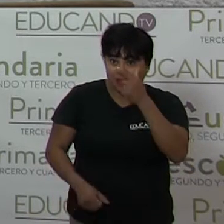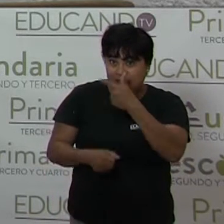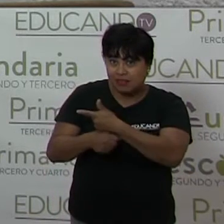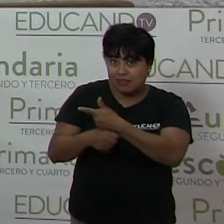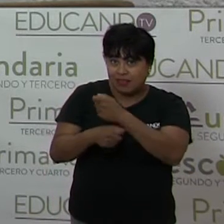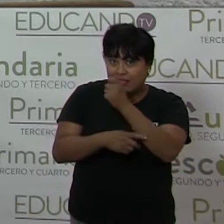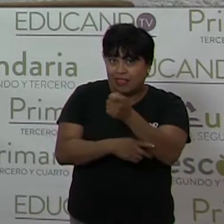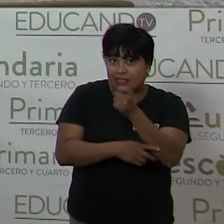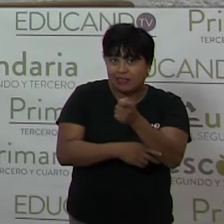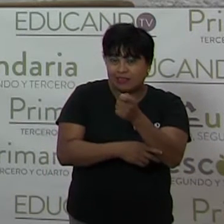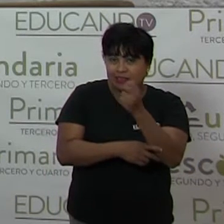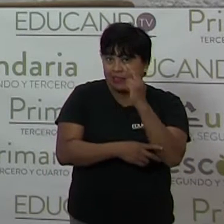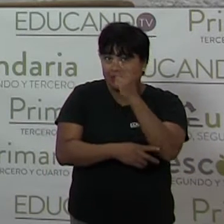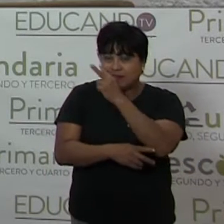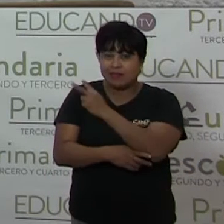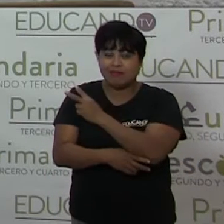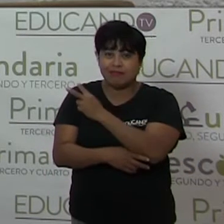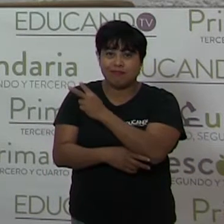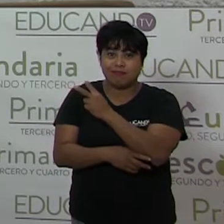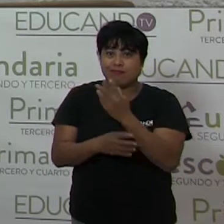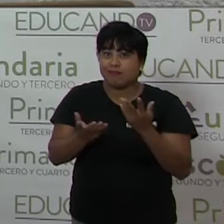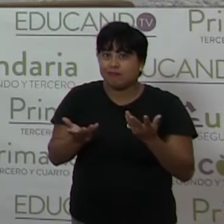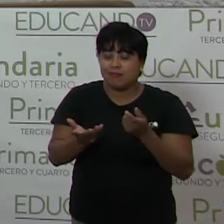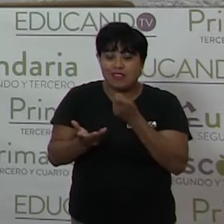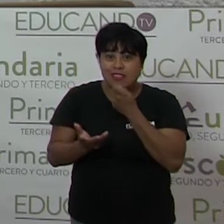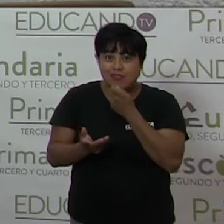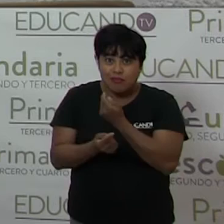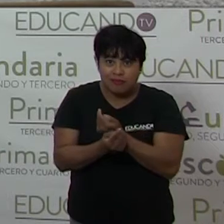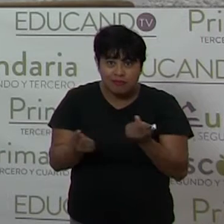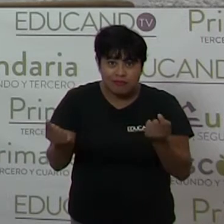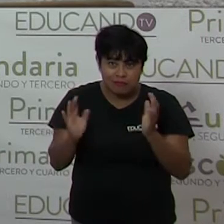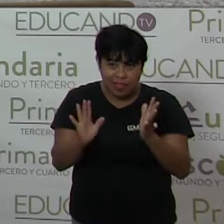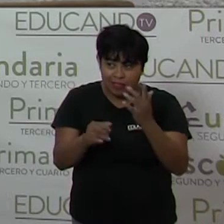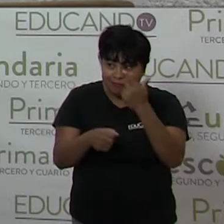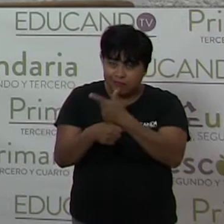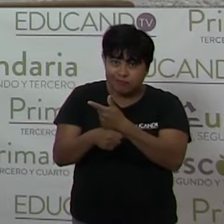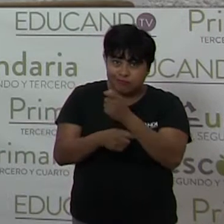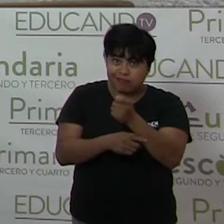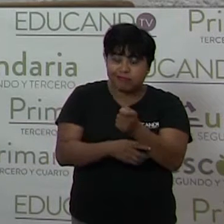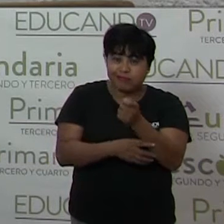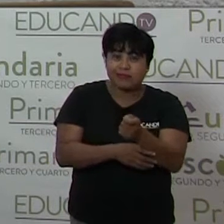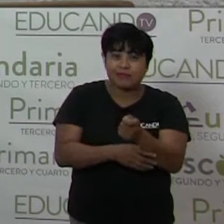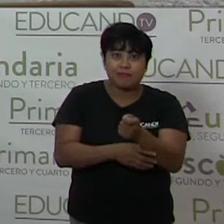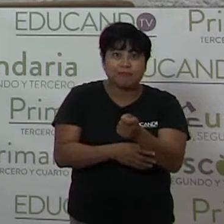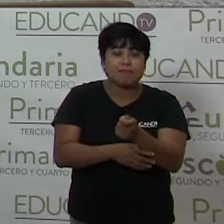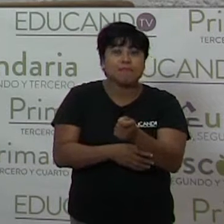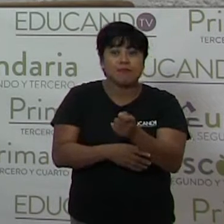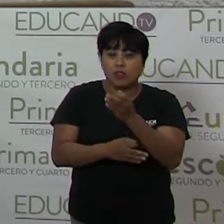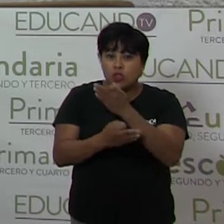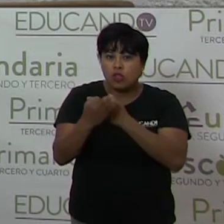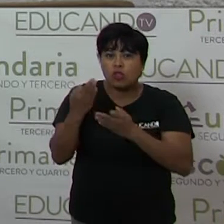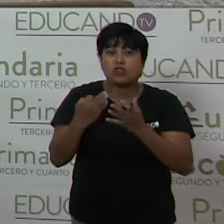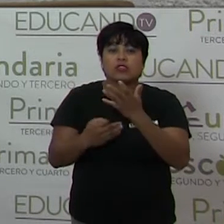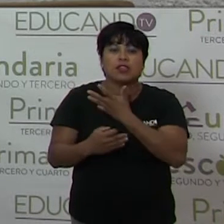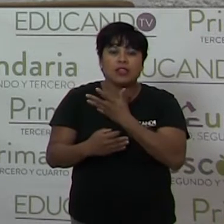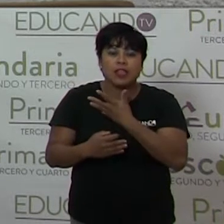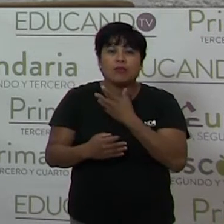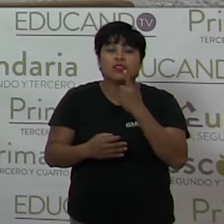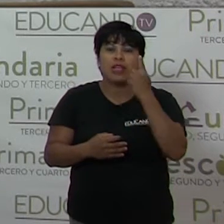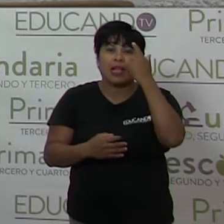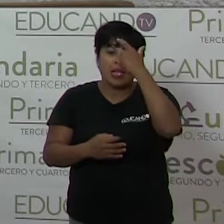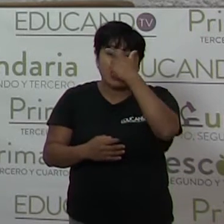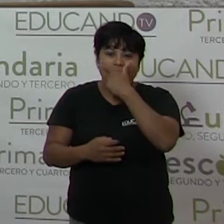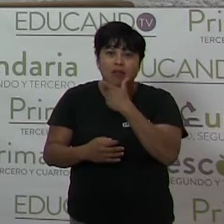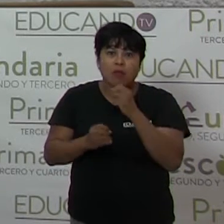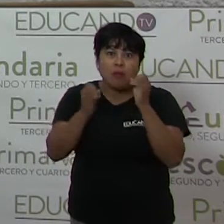ya le encontraron la forma chicos ya le encontraron la forma a ver todos tienen cara todos